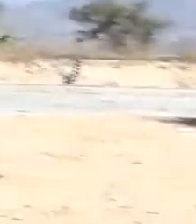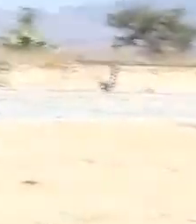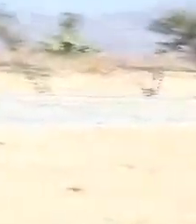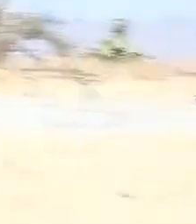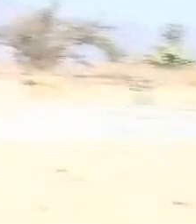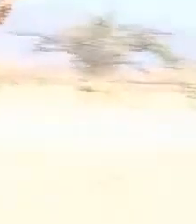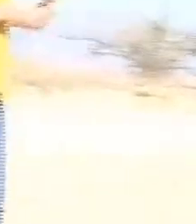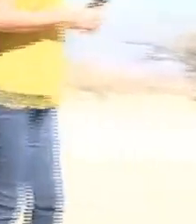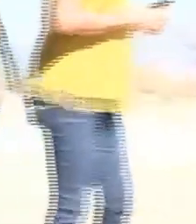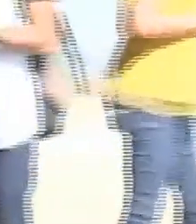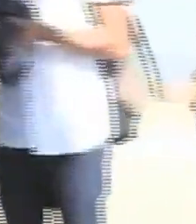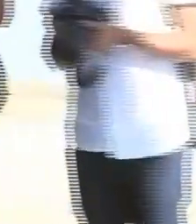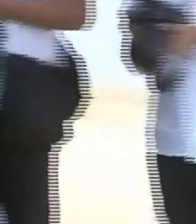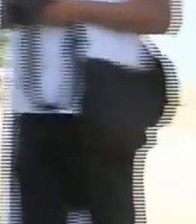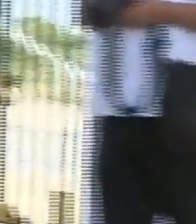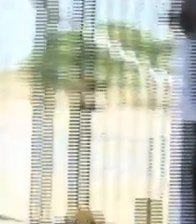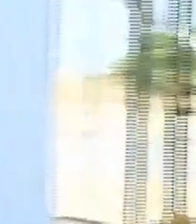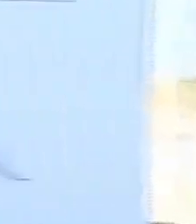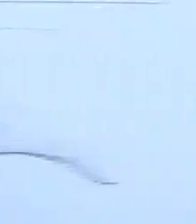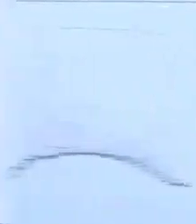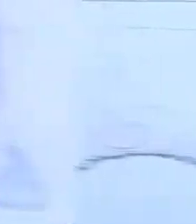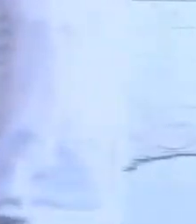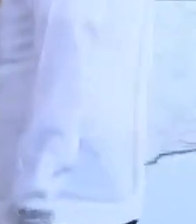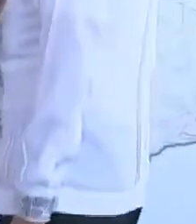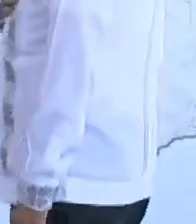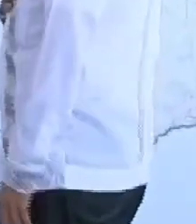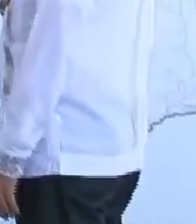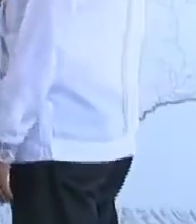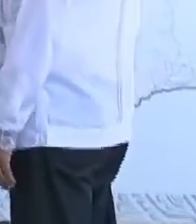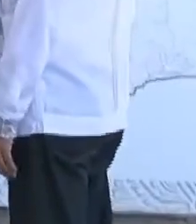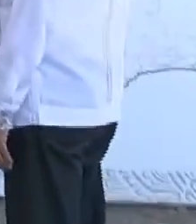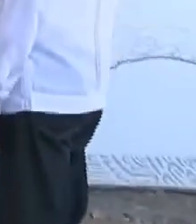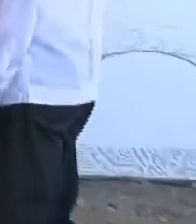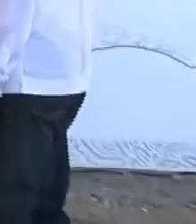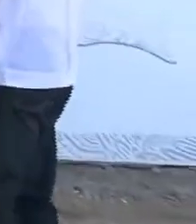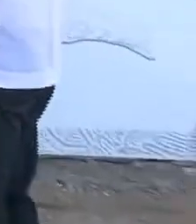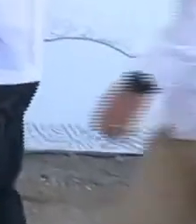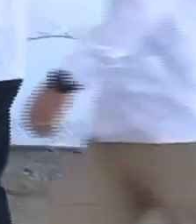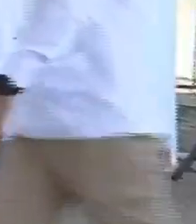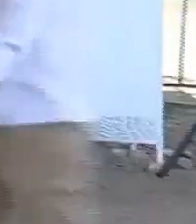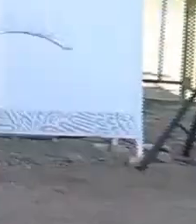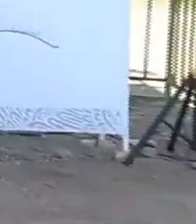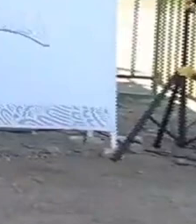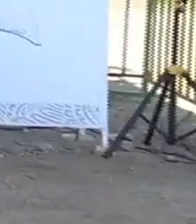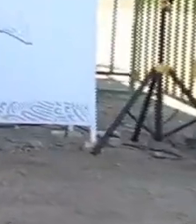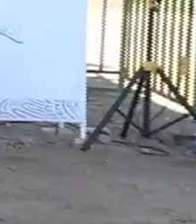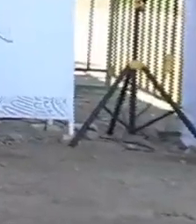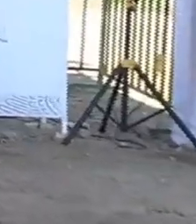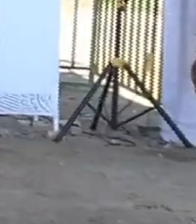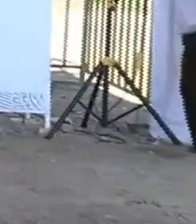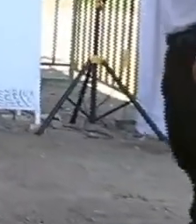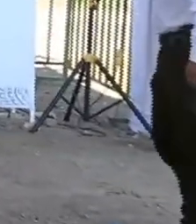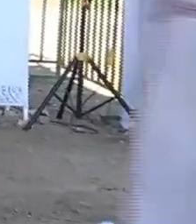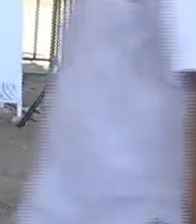Oaxaca, inauguración del Camino Rural Santa Ana en el municipio de Santa Ana, Oaxaca.